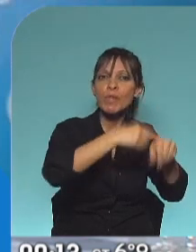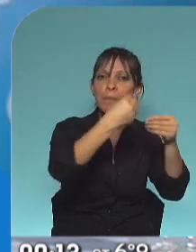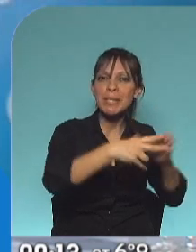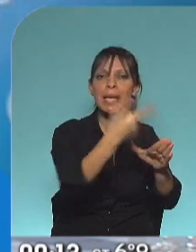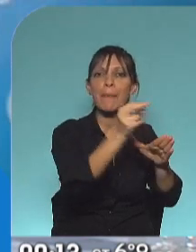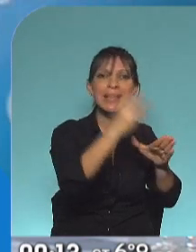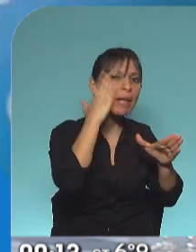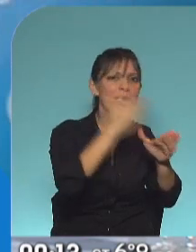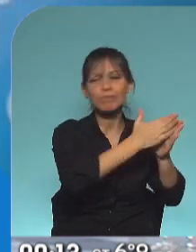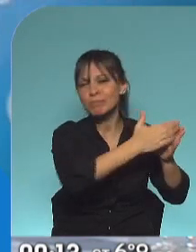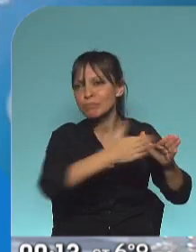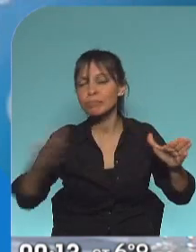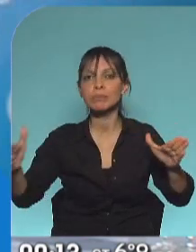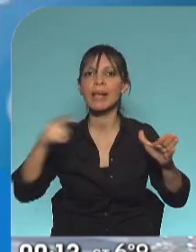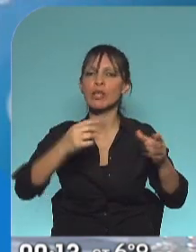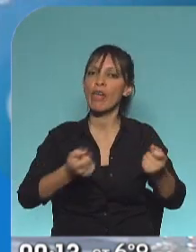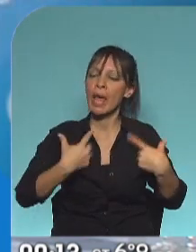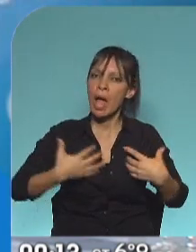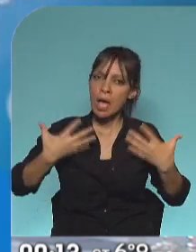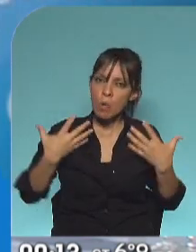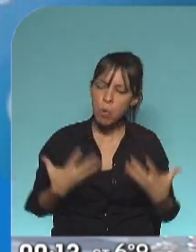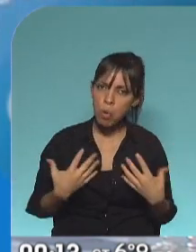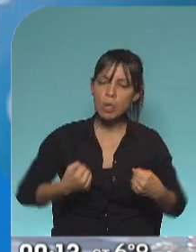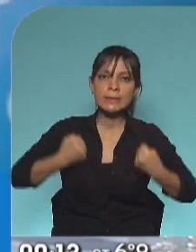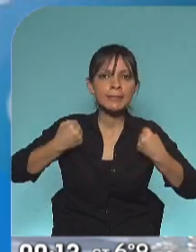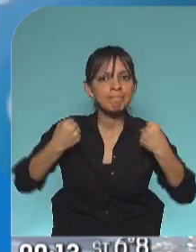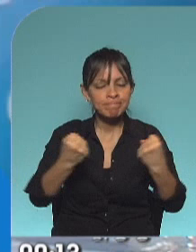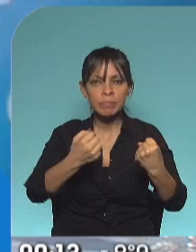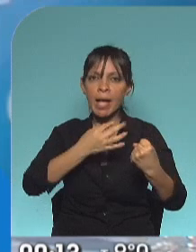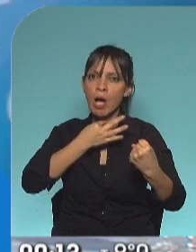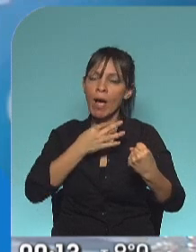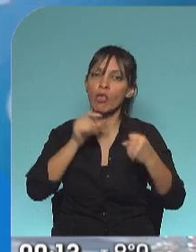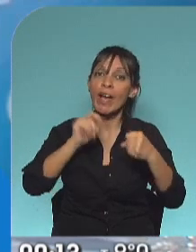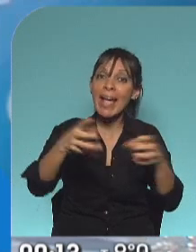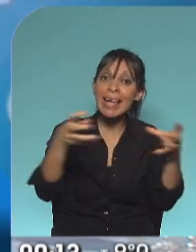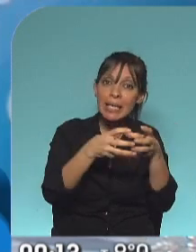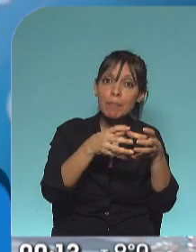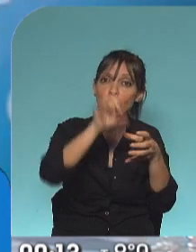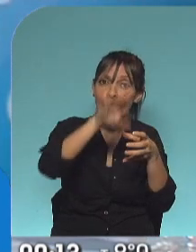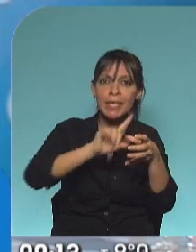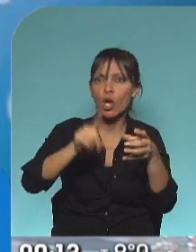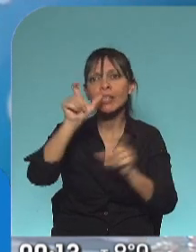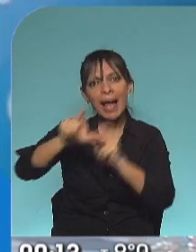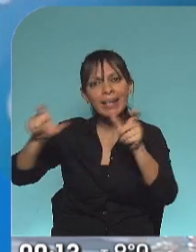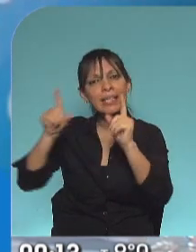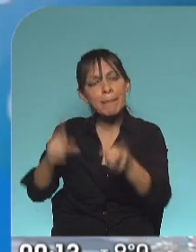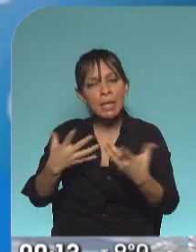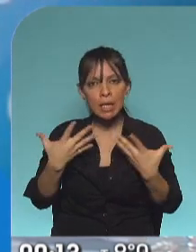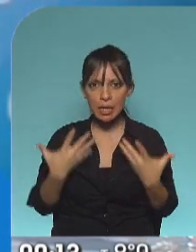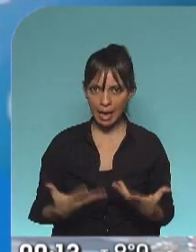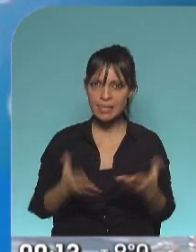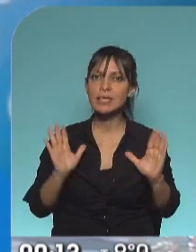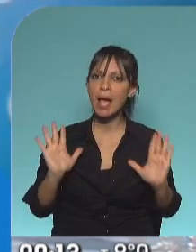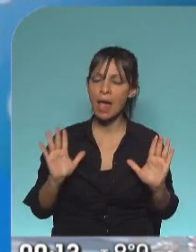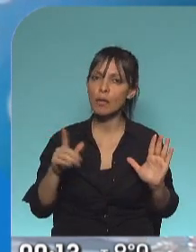también genera tensión, no solo en el equipo de salud, sino también, por supuesto, en la población, este cansancio que requiere